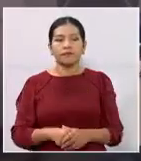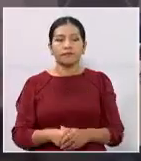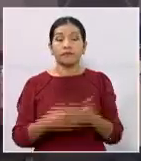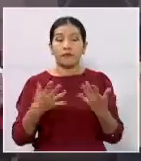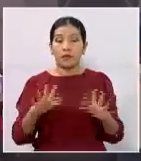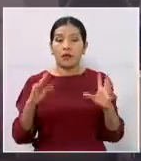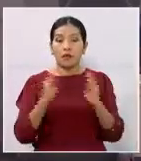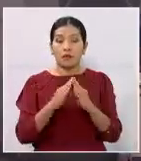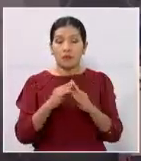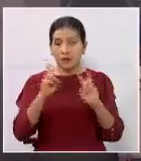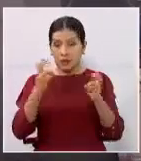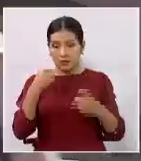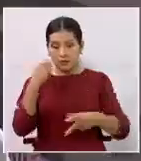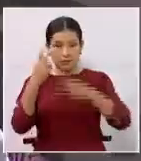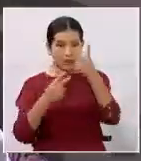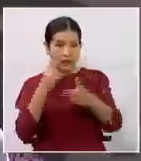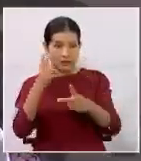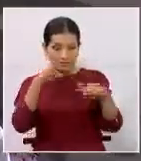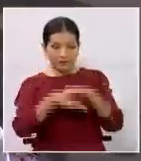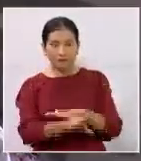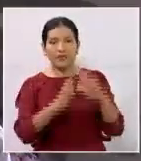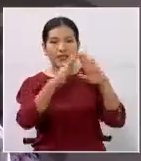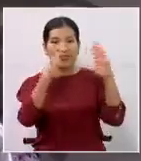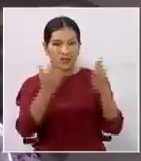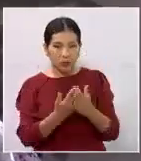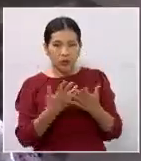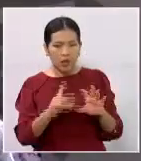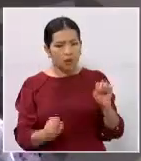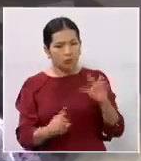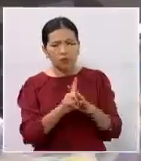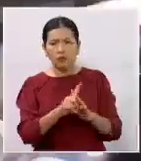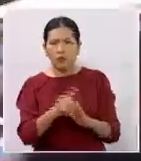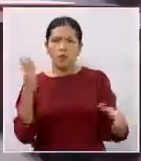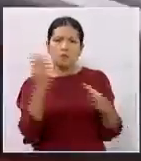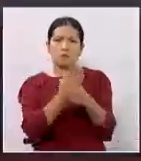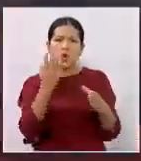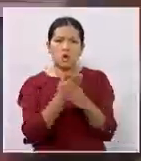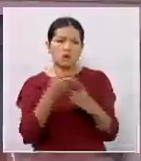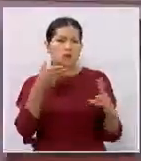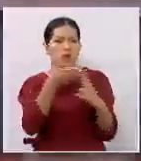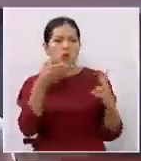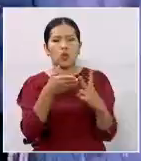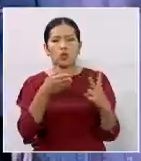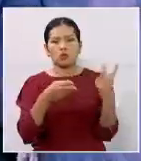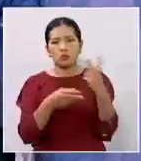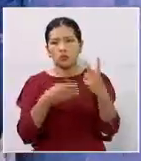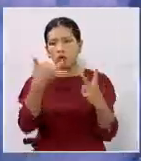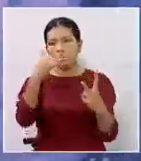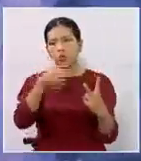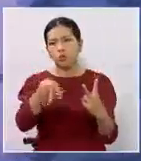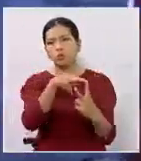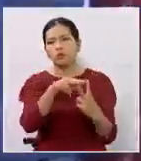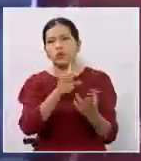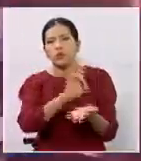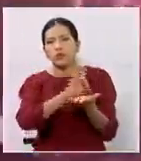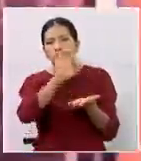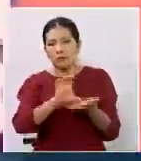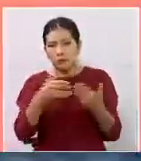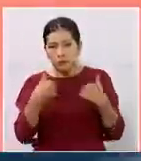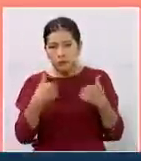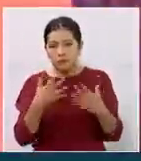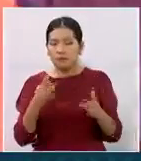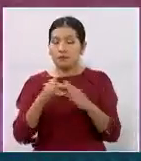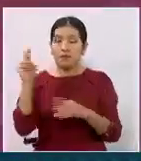luego de realizar una visita a la unidad educativa en la que se registró un hecho de bullying en contra de estudiantes con discapacidad, el ministro Edgar Parry expresó